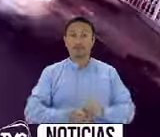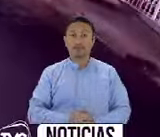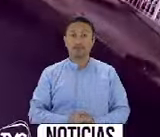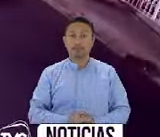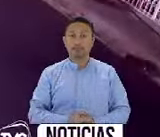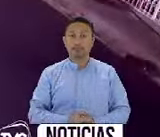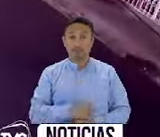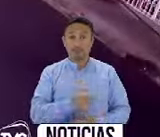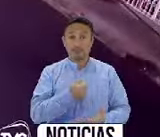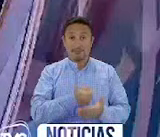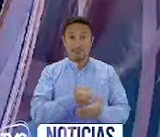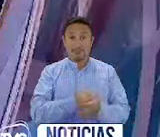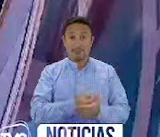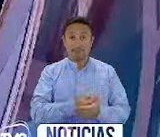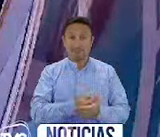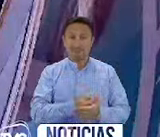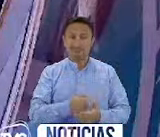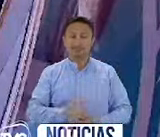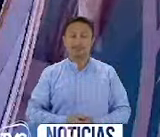helado.